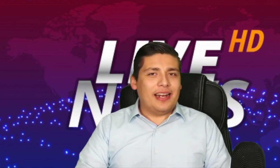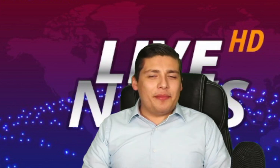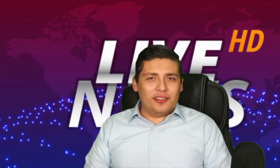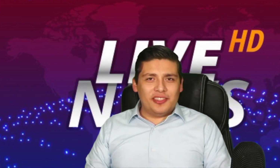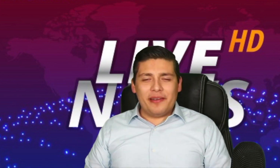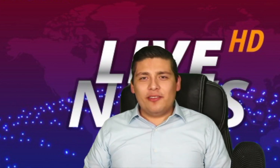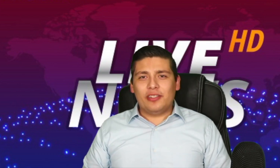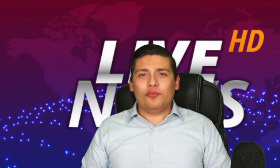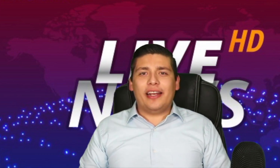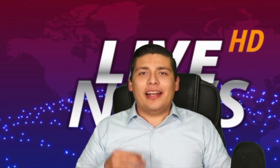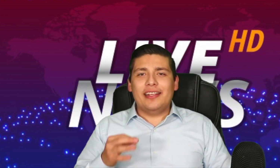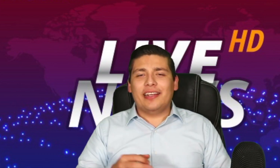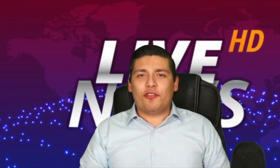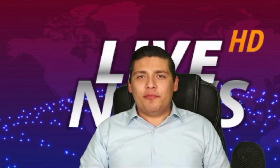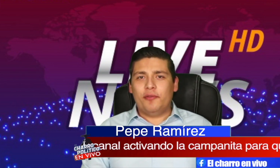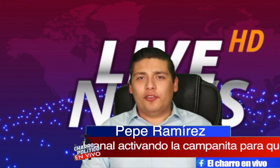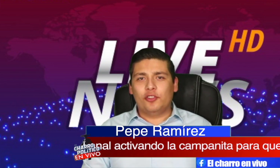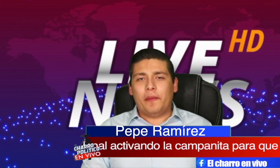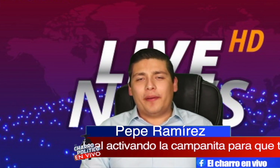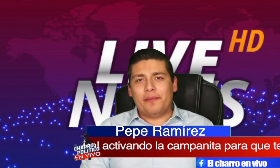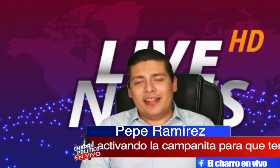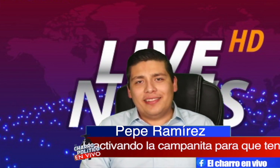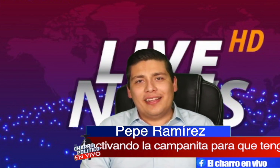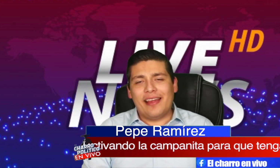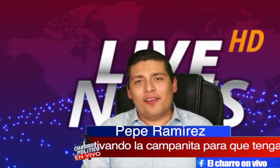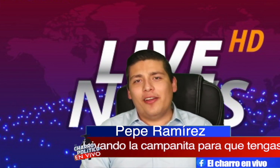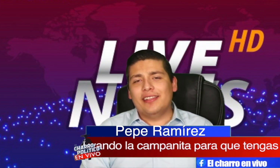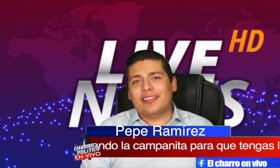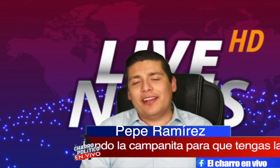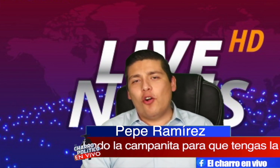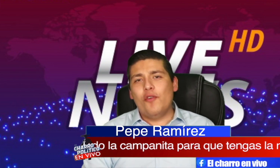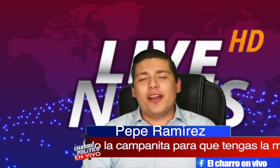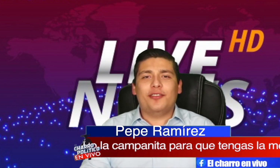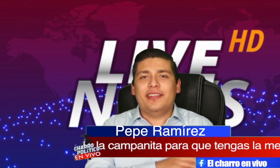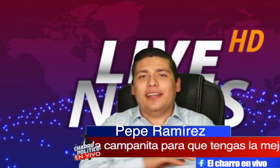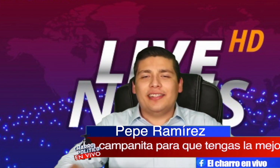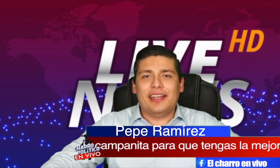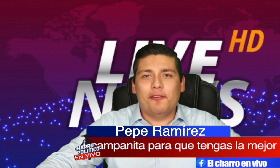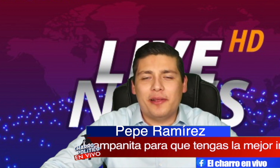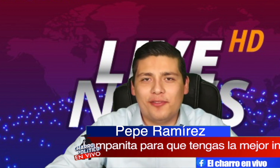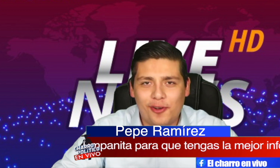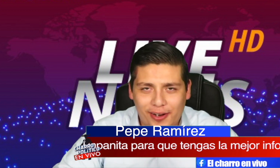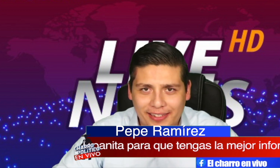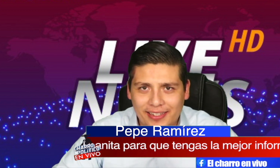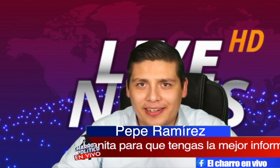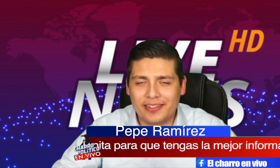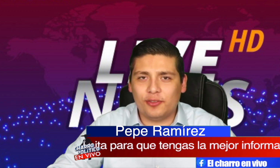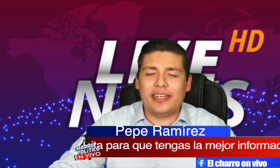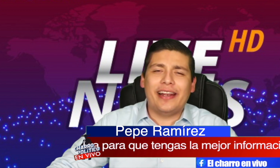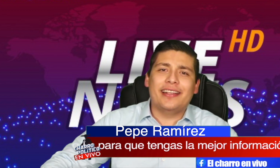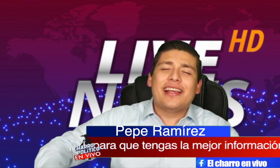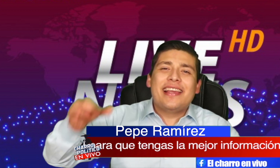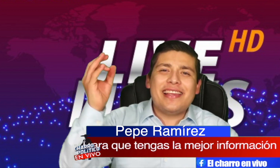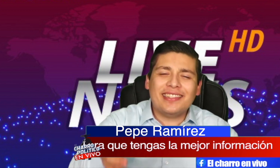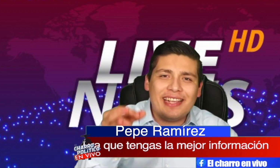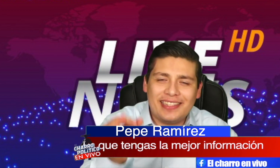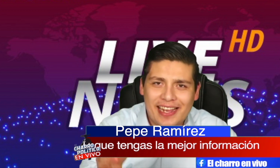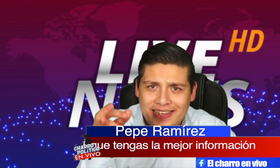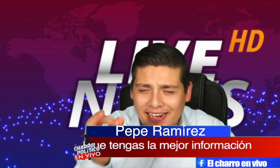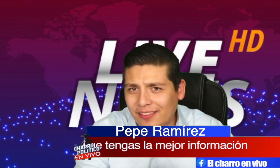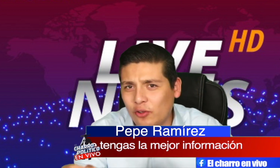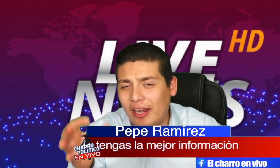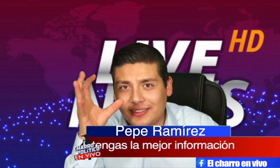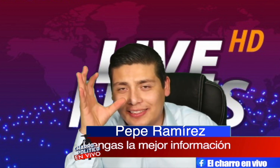Hola, ¿qué tal amigos? Bienvenidos a su canal El Charro en Vivo. Yo soy Pepe Ramírez y el día de hoy les traigo una noticia que está volviendo locas a las redes sociales. Y es que